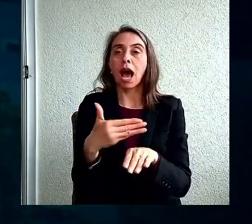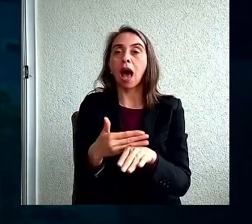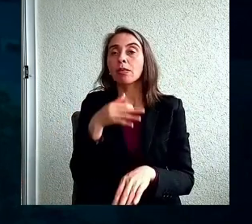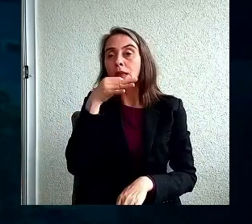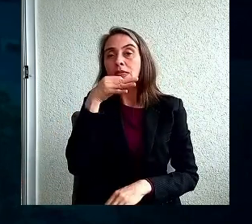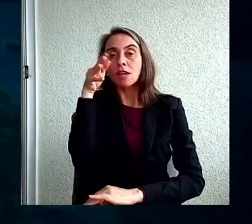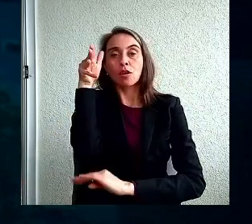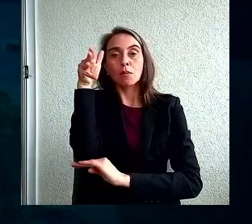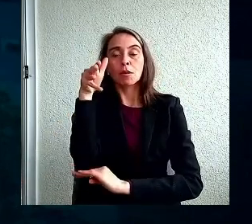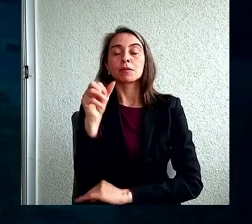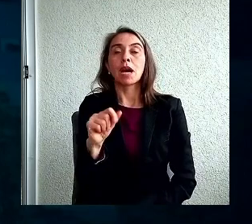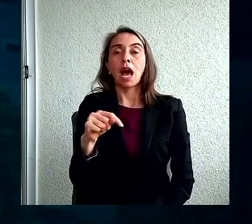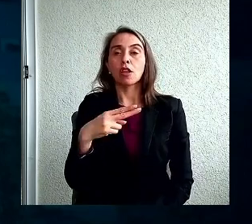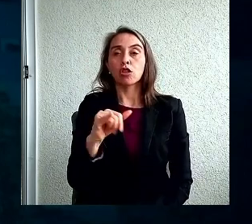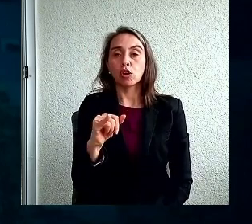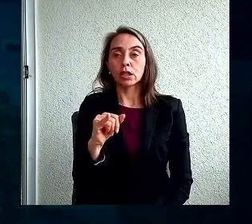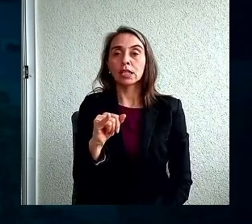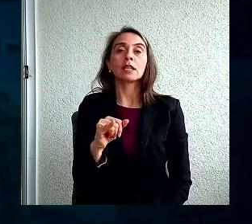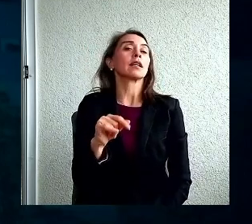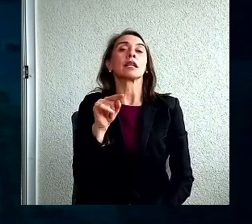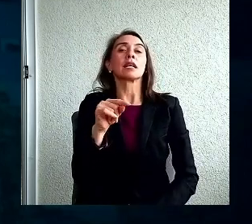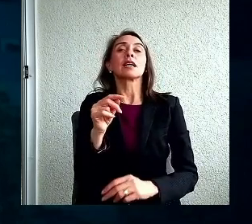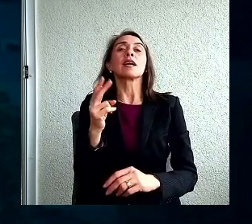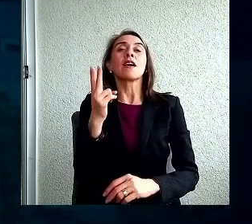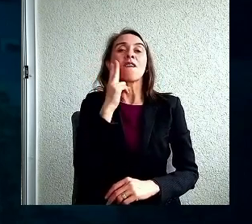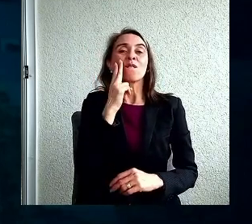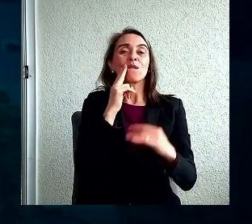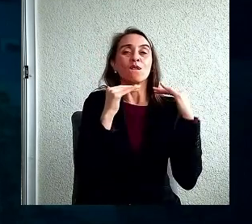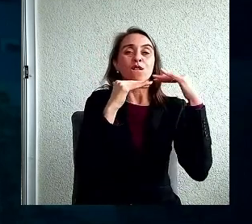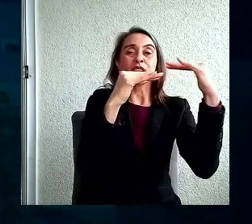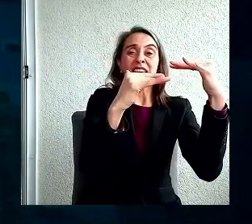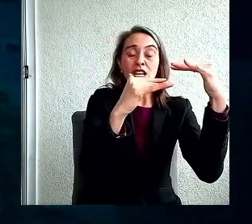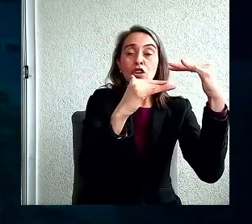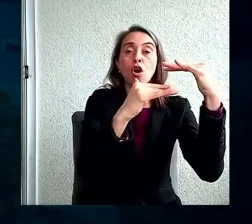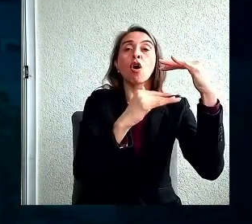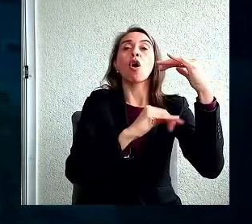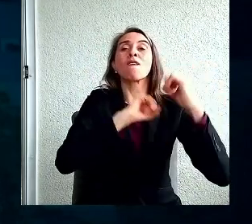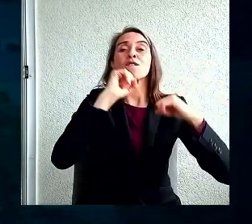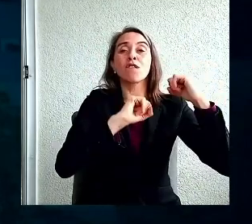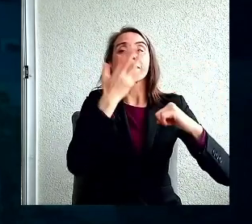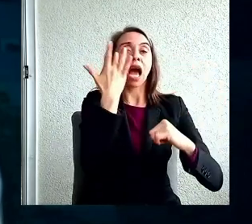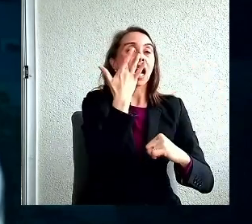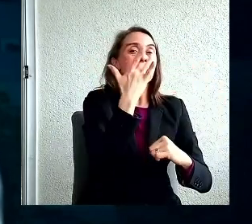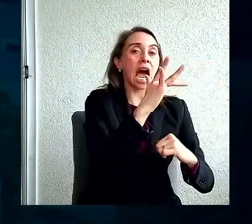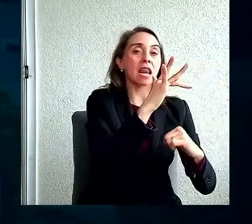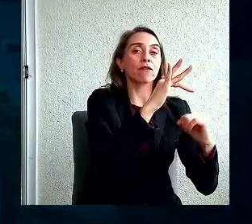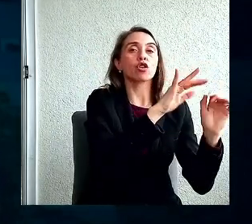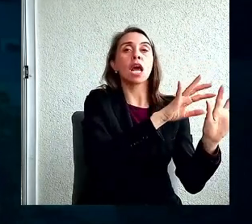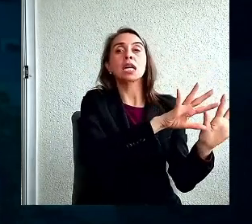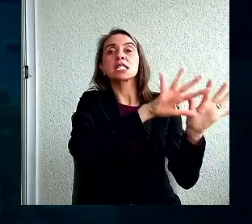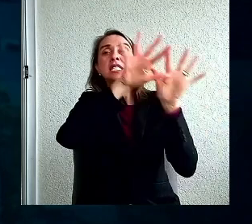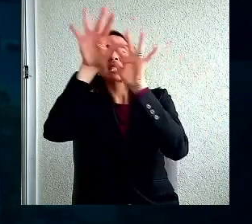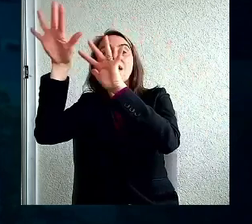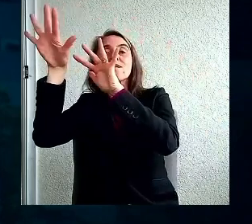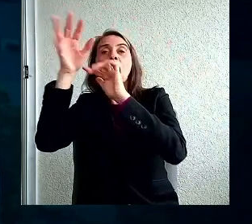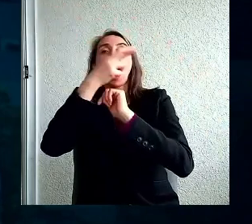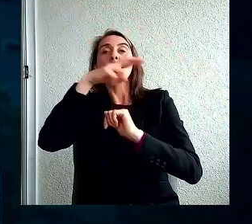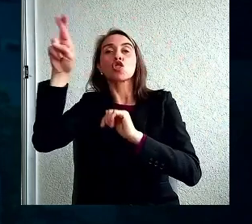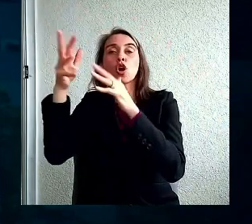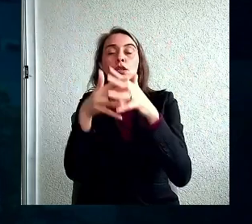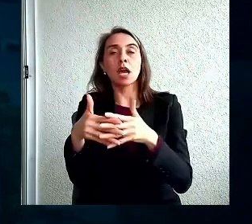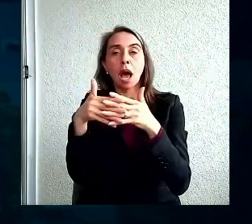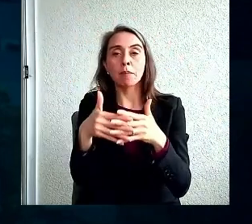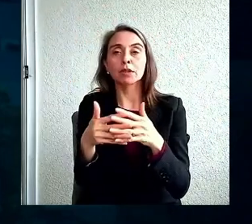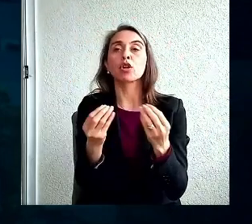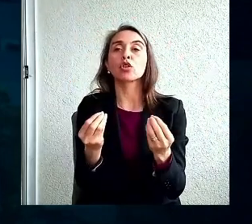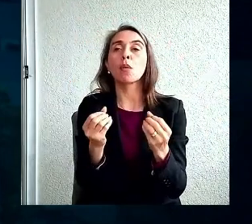más al norte en California. ¿Qué efectos se podrían dar con el equilibrio de la biodiversidad en la producción del carbono ante una